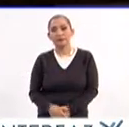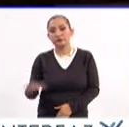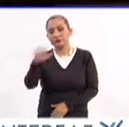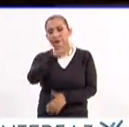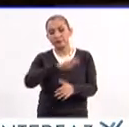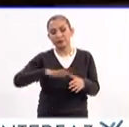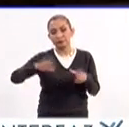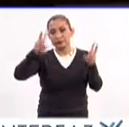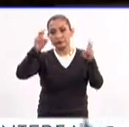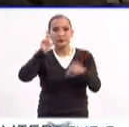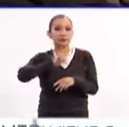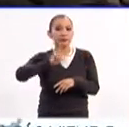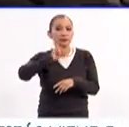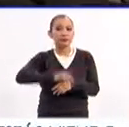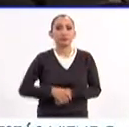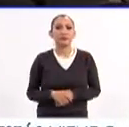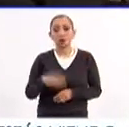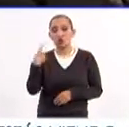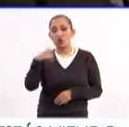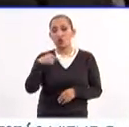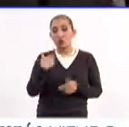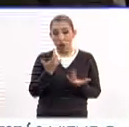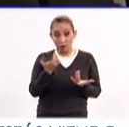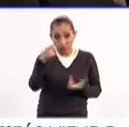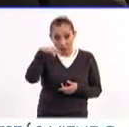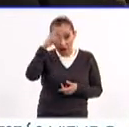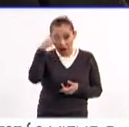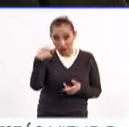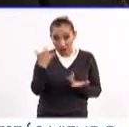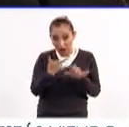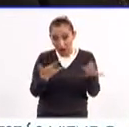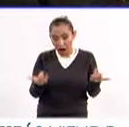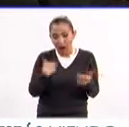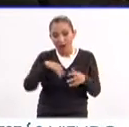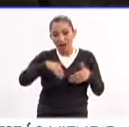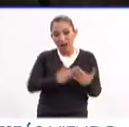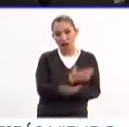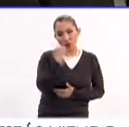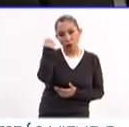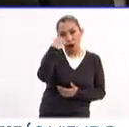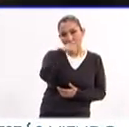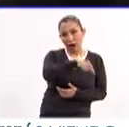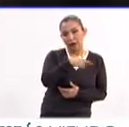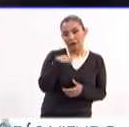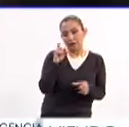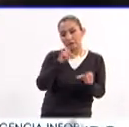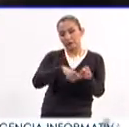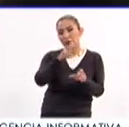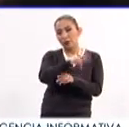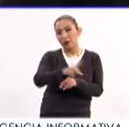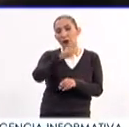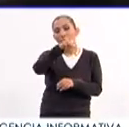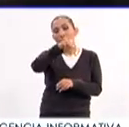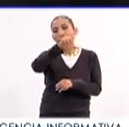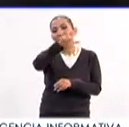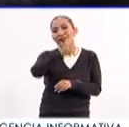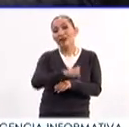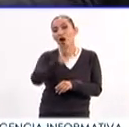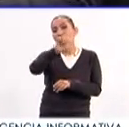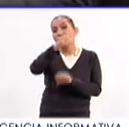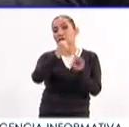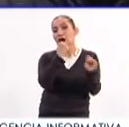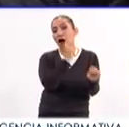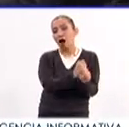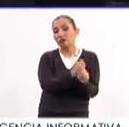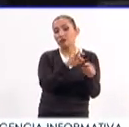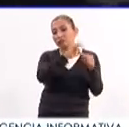de mujeres. Pero su camino no ha sido fácil. Originaria de Oaxaca, ella pertenece al pueblo Mije y a los 11 años